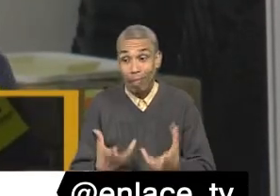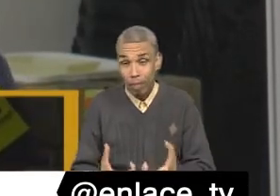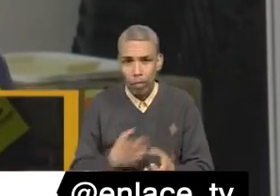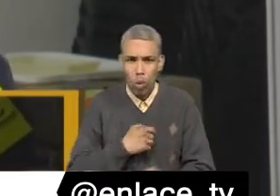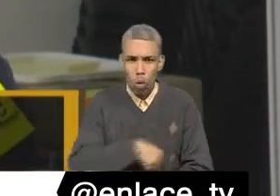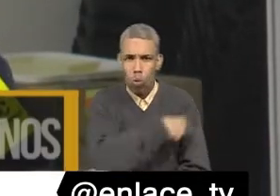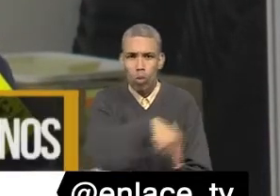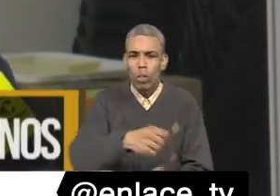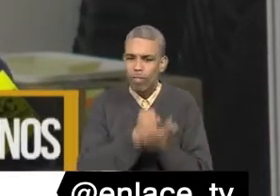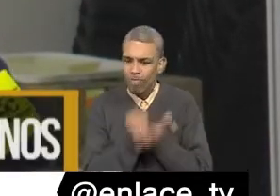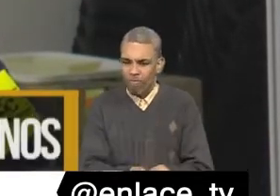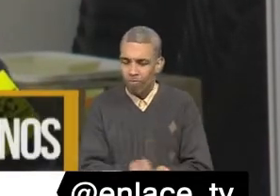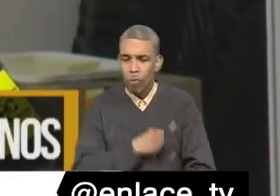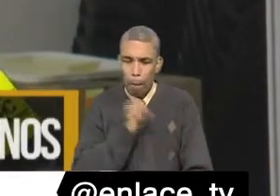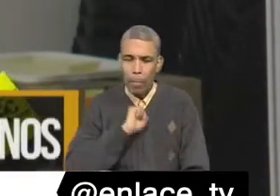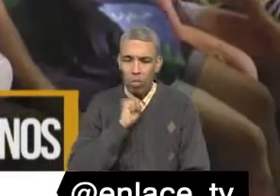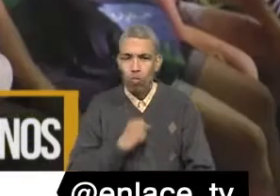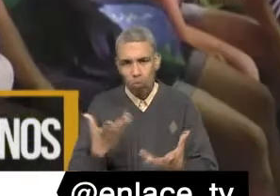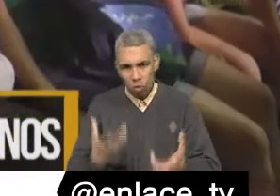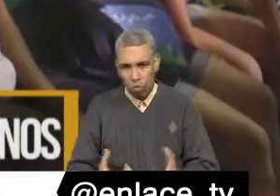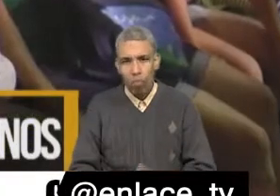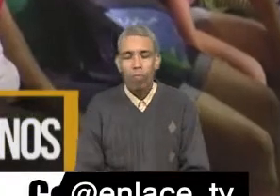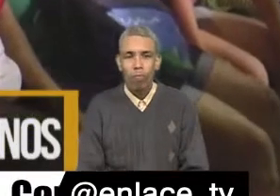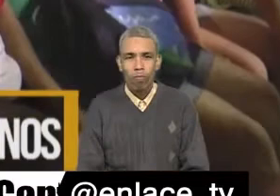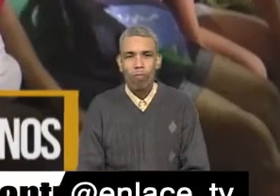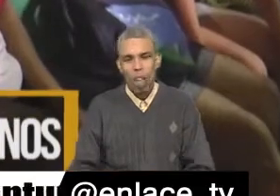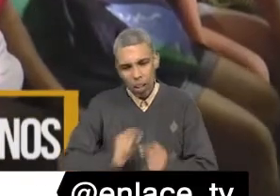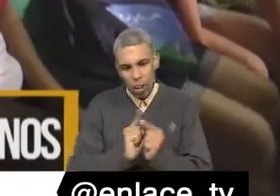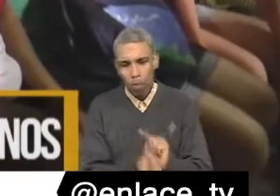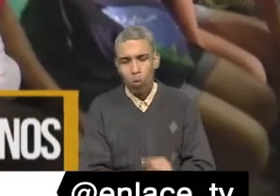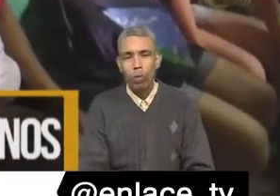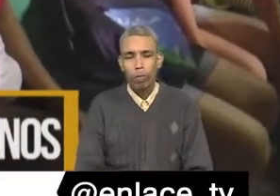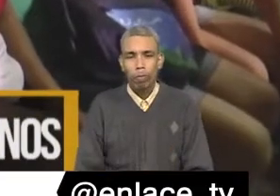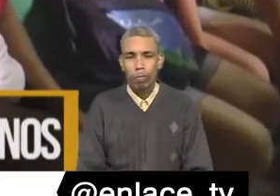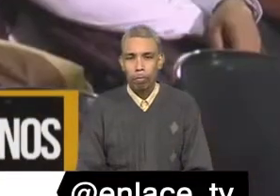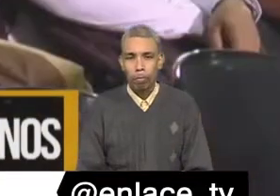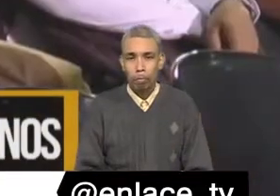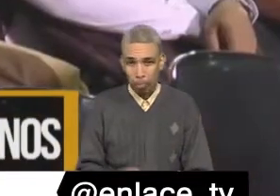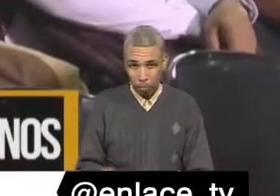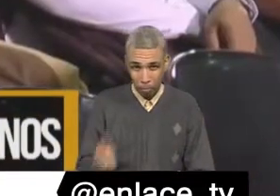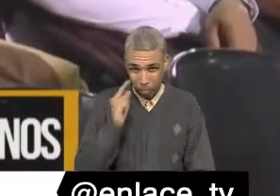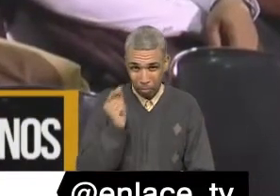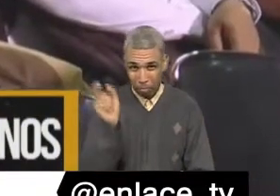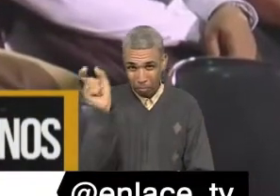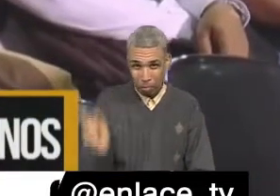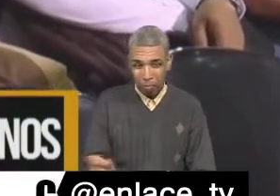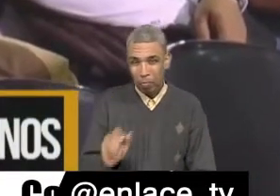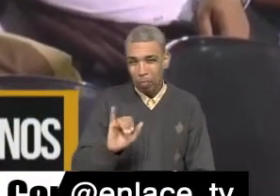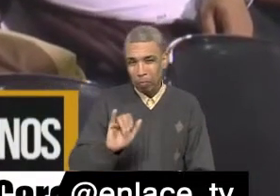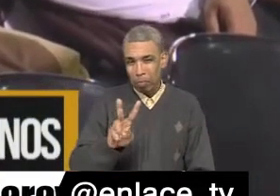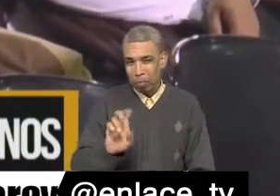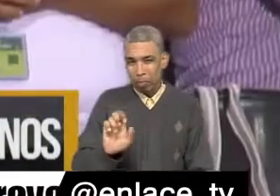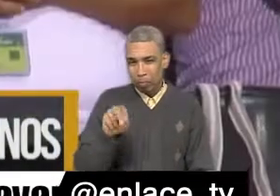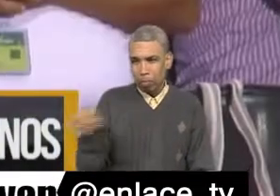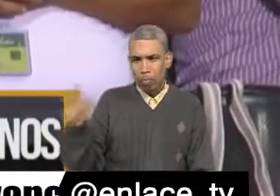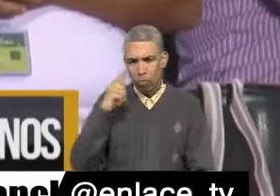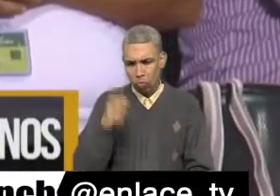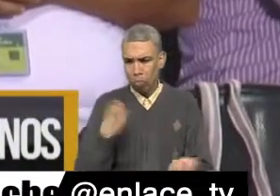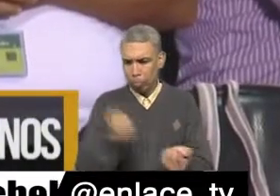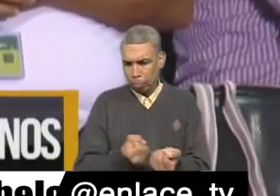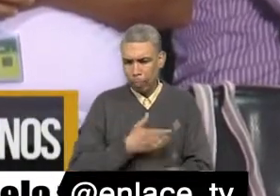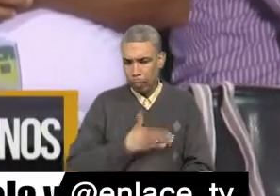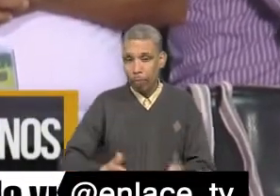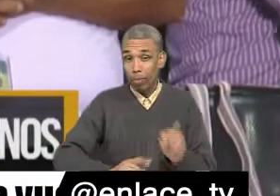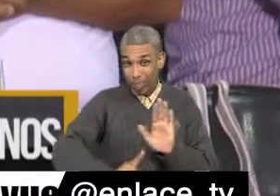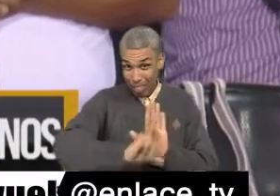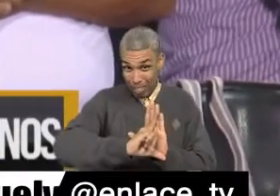ayudar a Barranca Bermeja, a la región y al país. Lo propio hizo el congresista del Centro Democrático, Edwin Ballesteros, que manifestó su respaldo a una ley